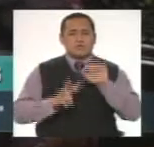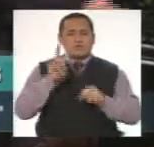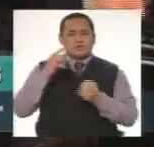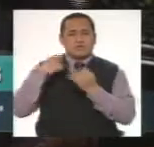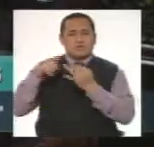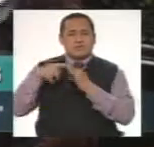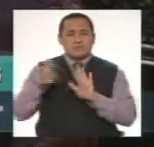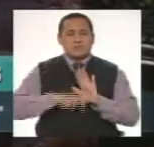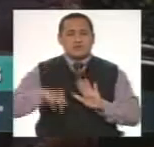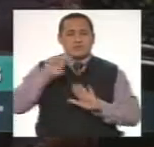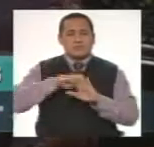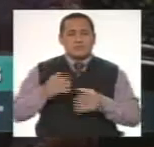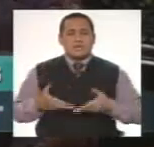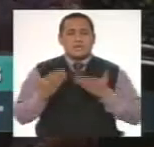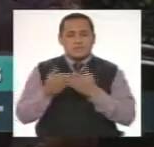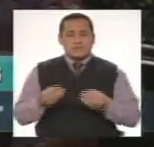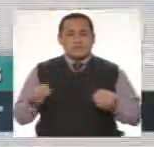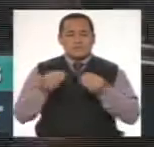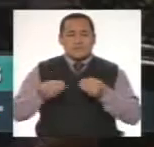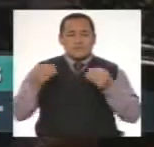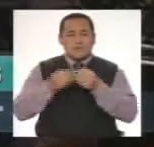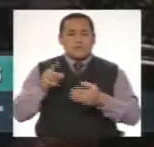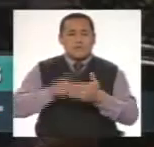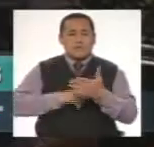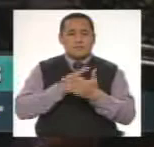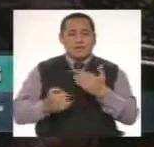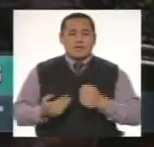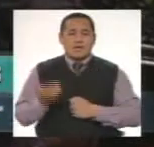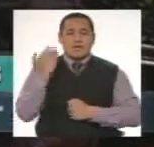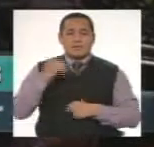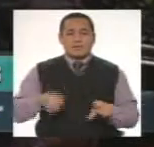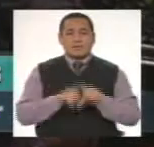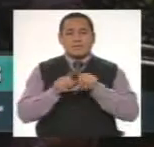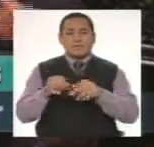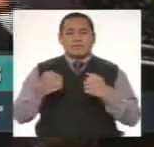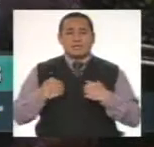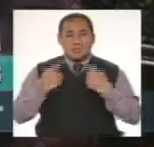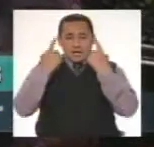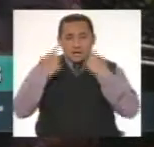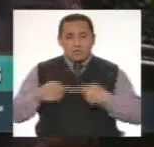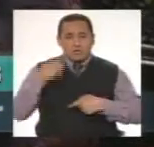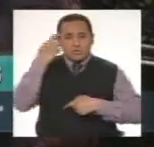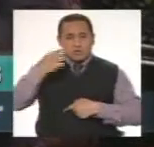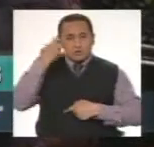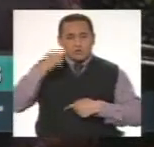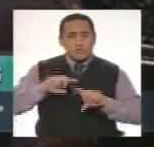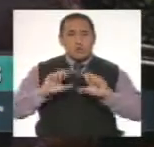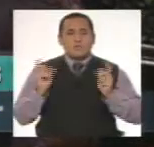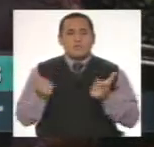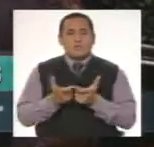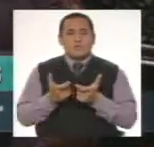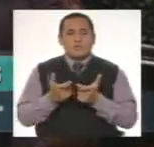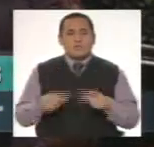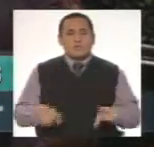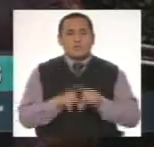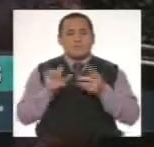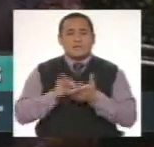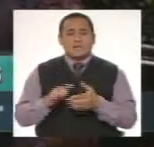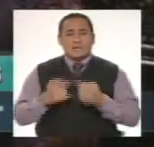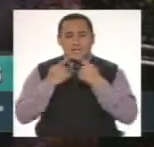proyectos que heredamos ya trabados. Nosotros hemos tomado una decisión política, hemos creado un comité que